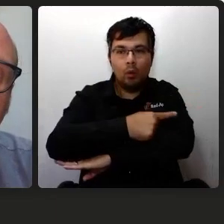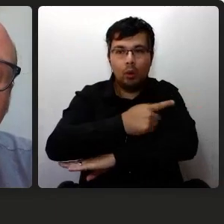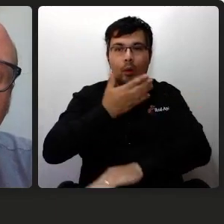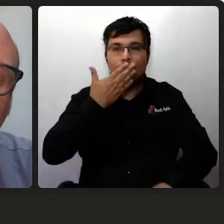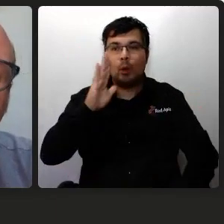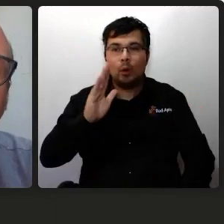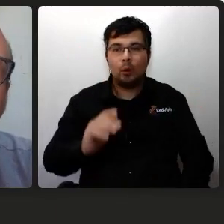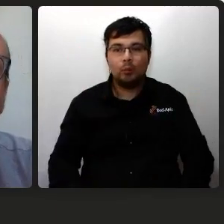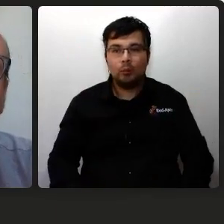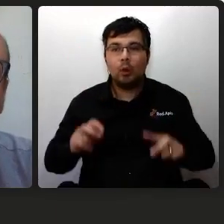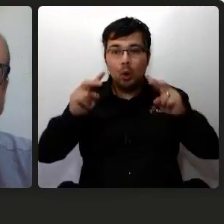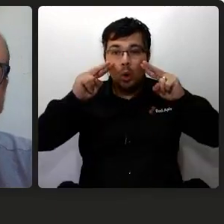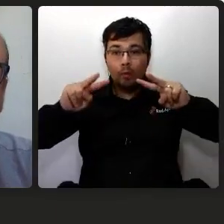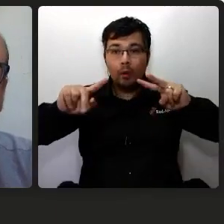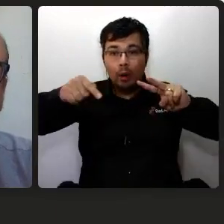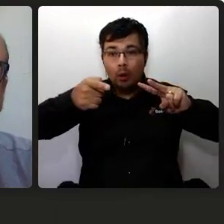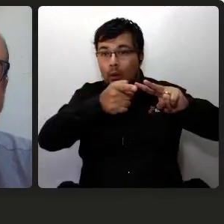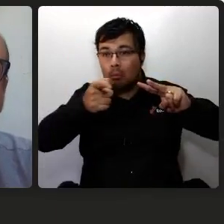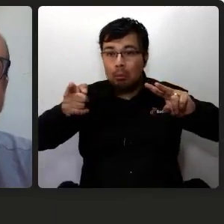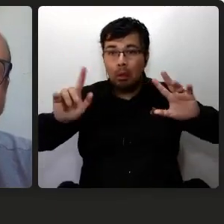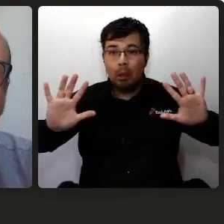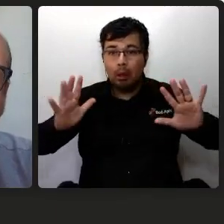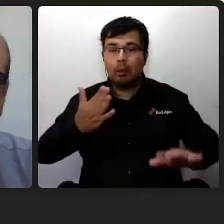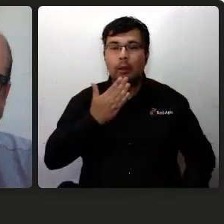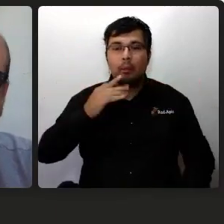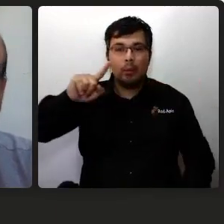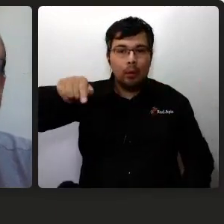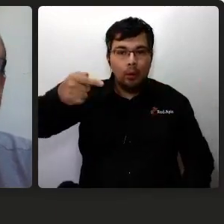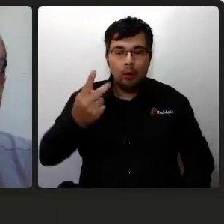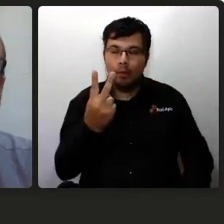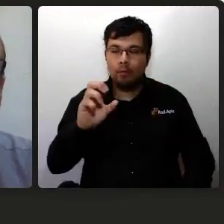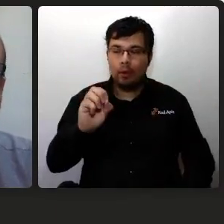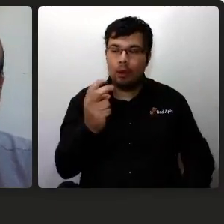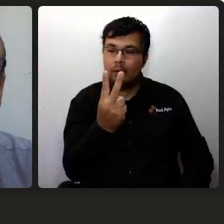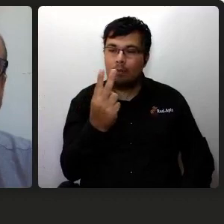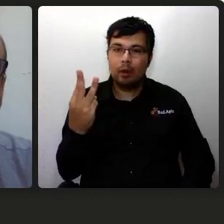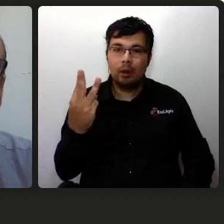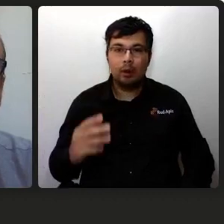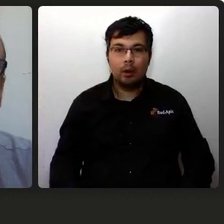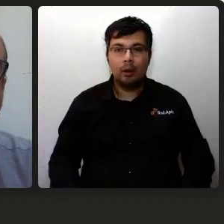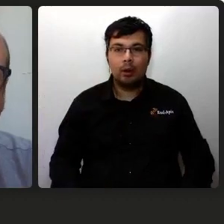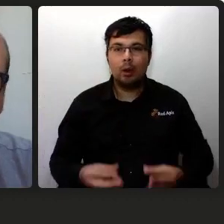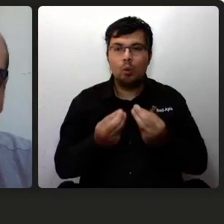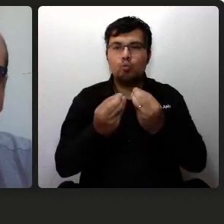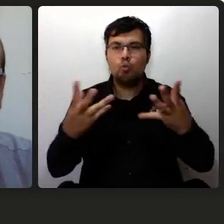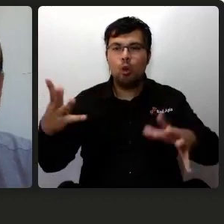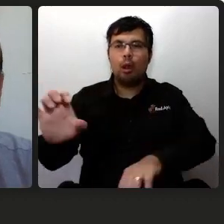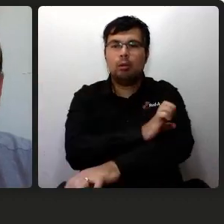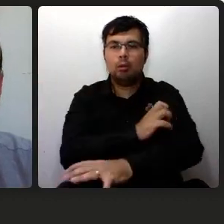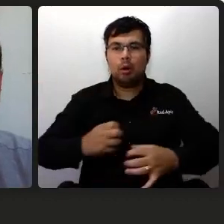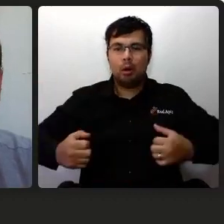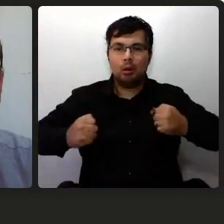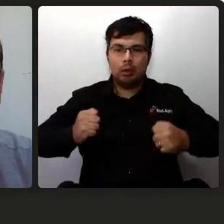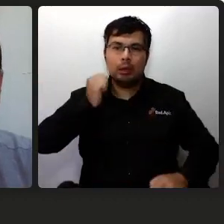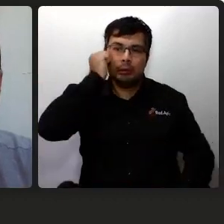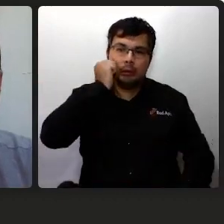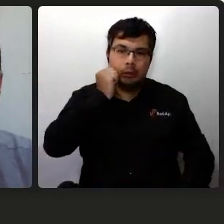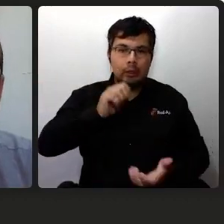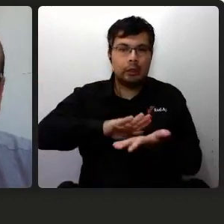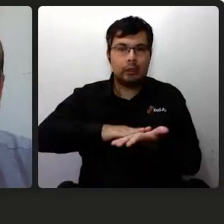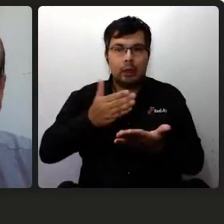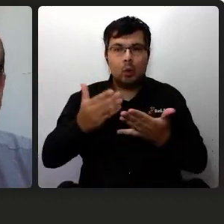vemos la próxima semana, también que el 2023 venga lleno de energía, lleno de cariño, lleno de felicidad, de éxitos, de